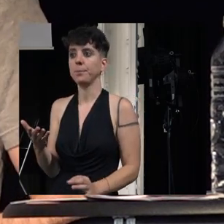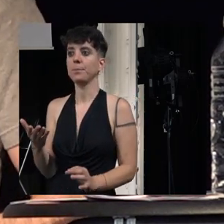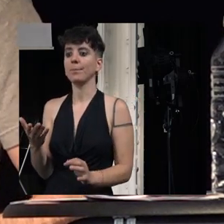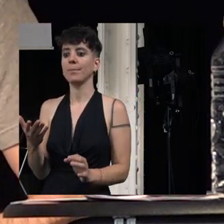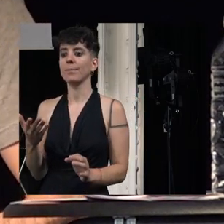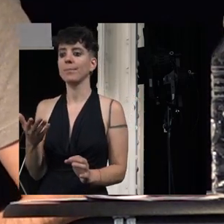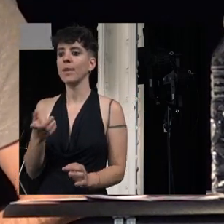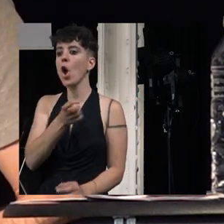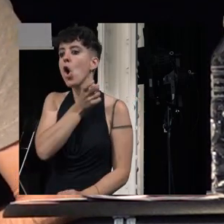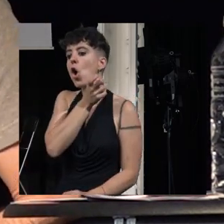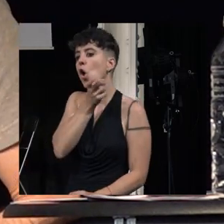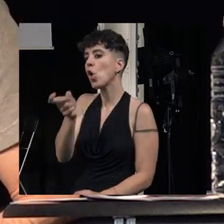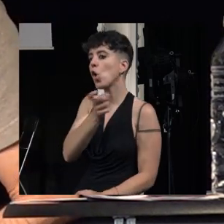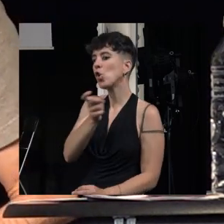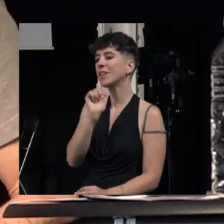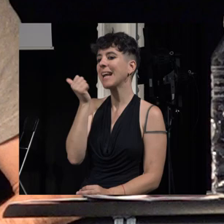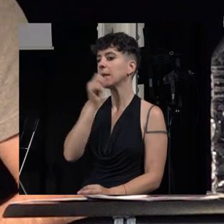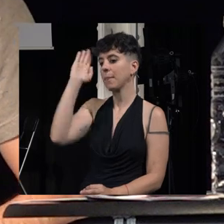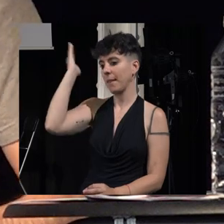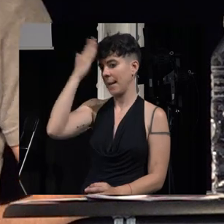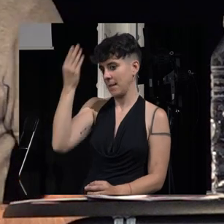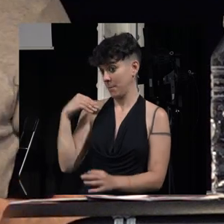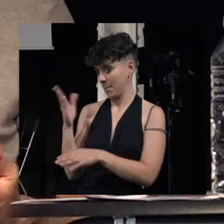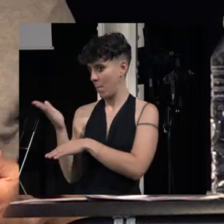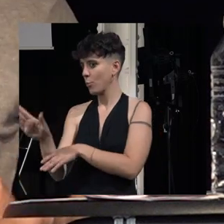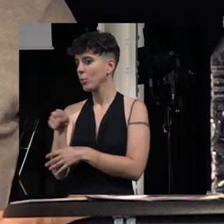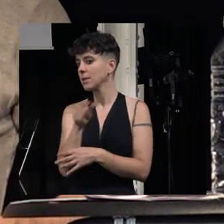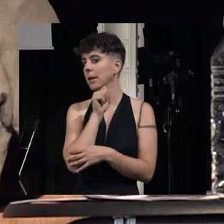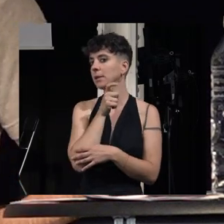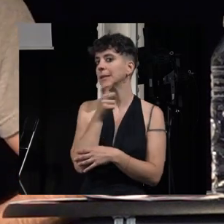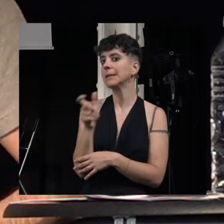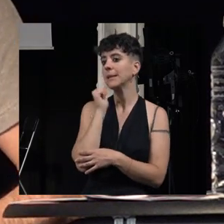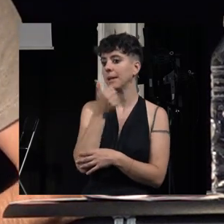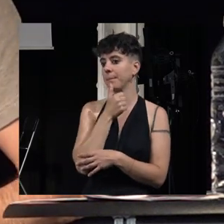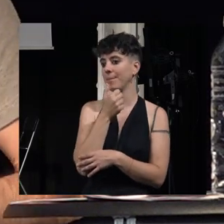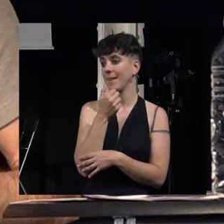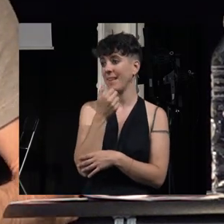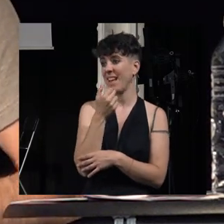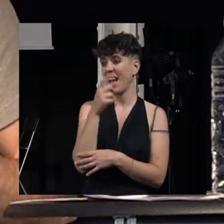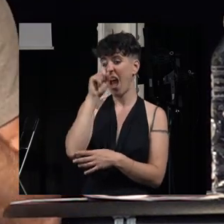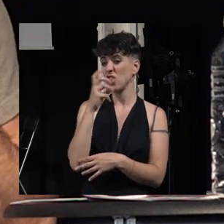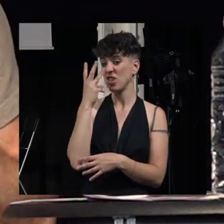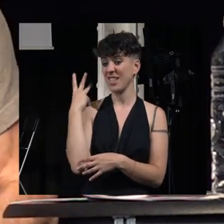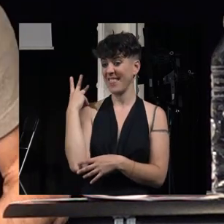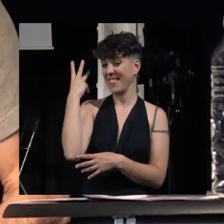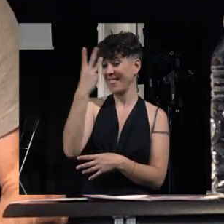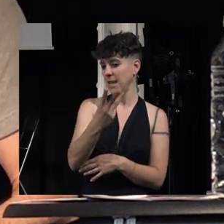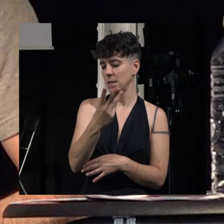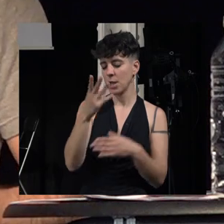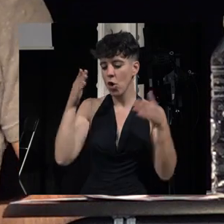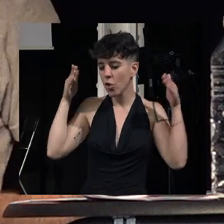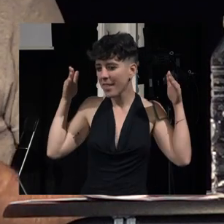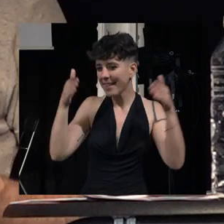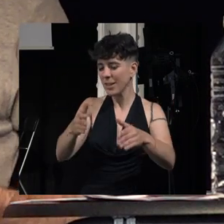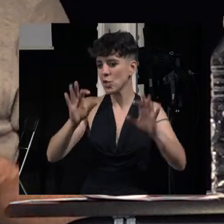principales opositoras a esta propuesta, quien está desde hace 3 años concentrada